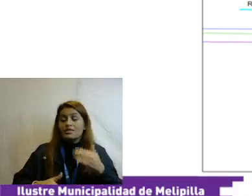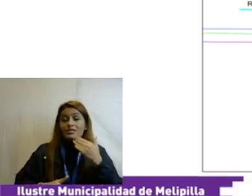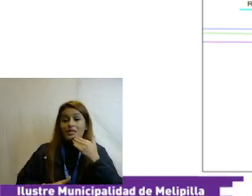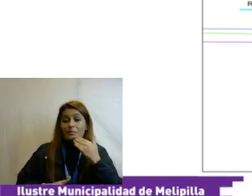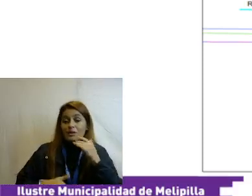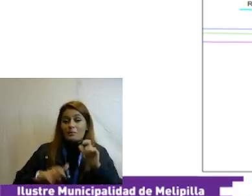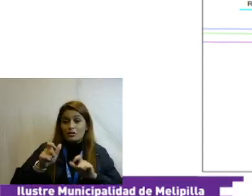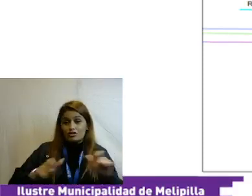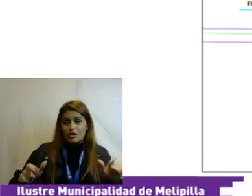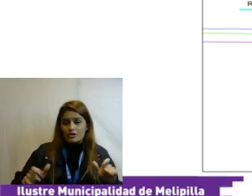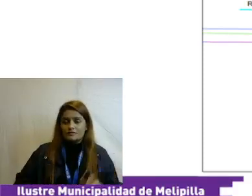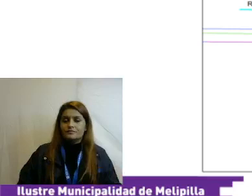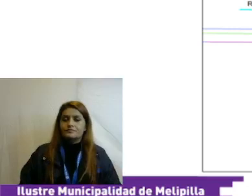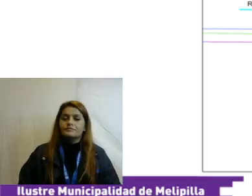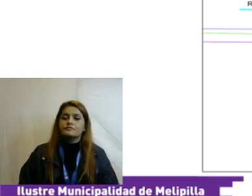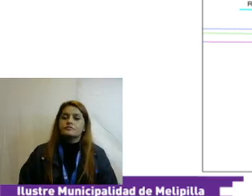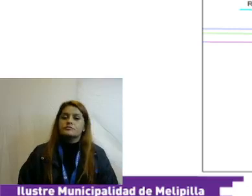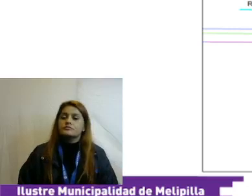circulación de los peatones.